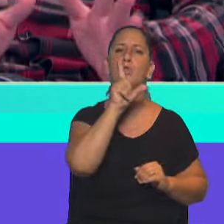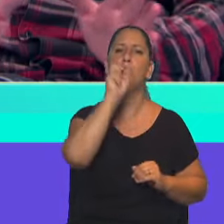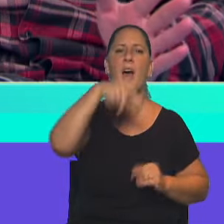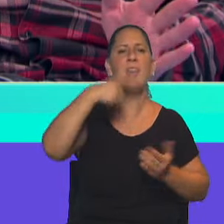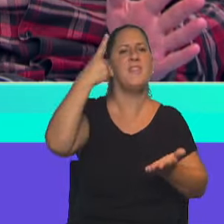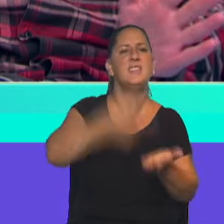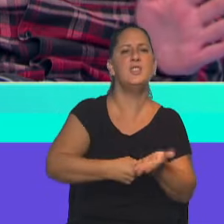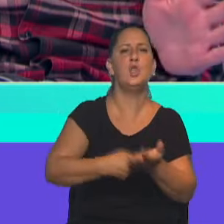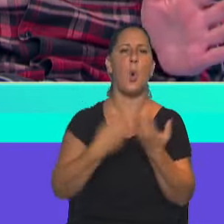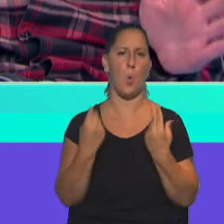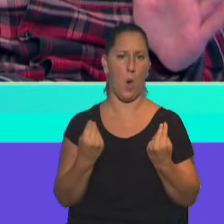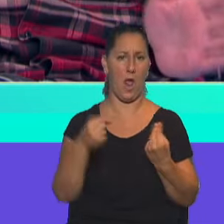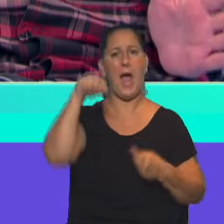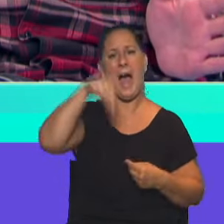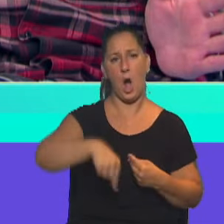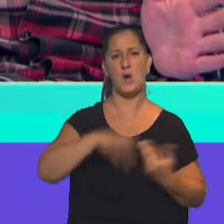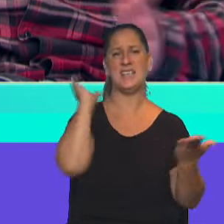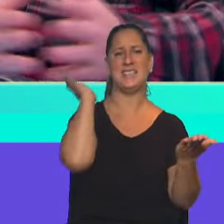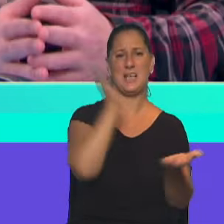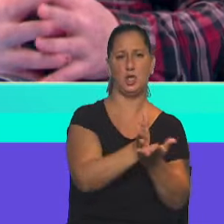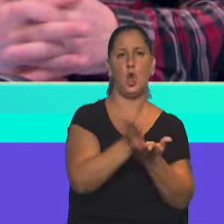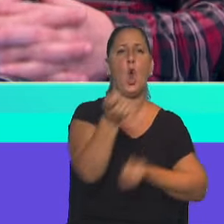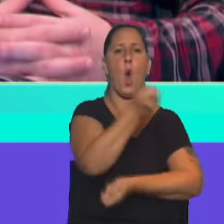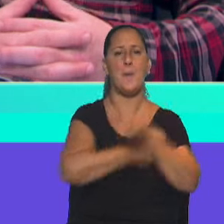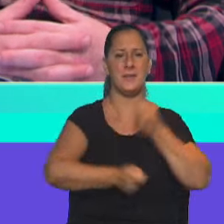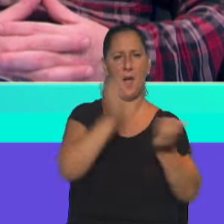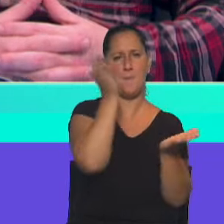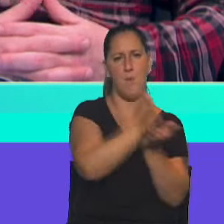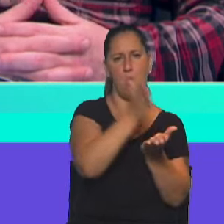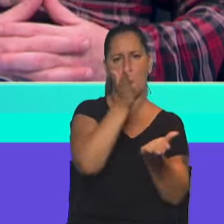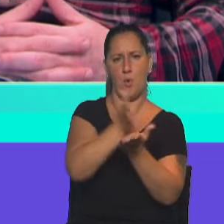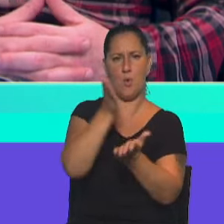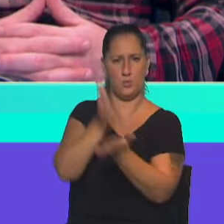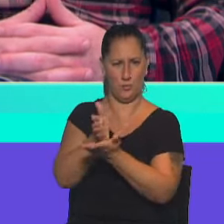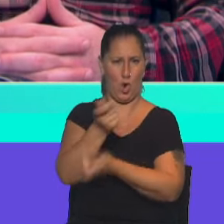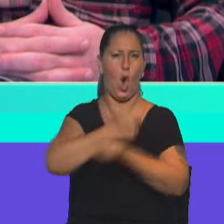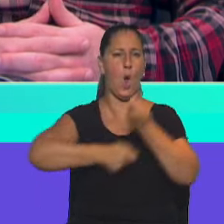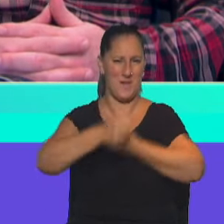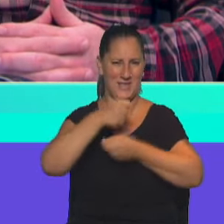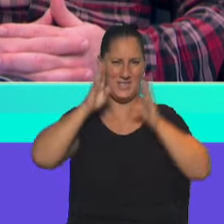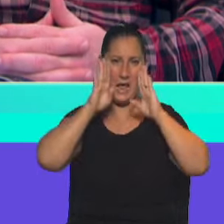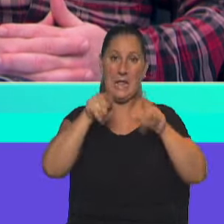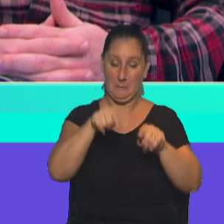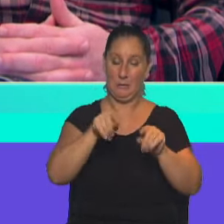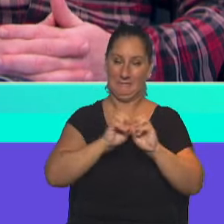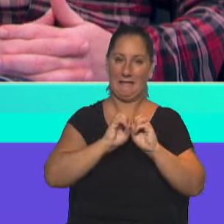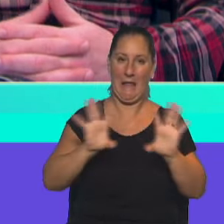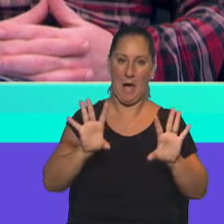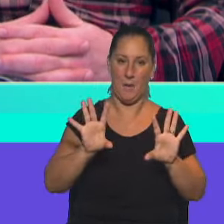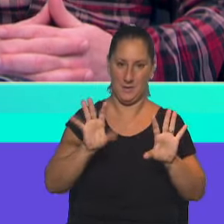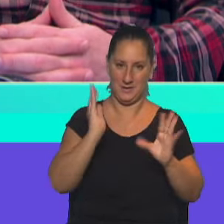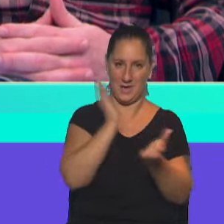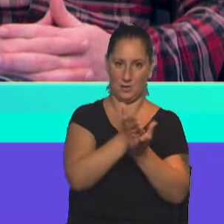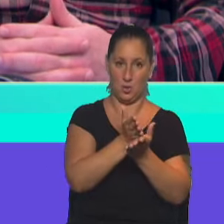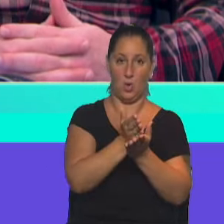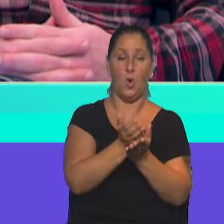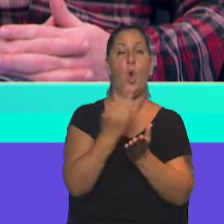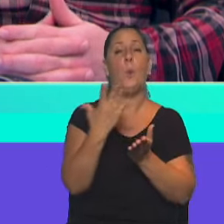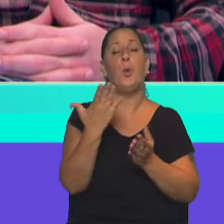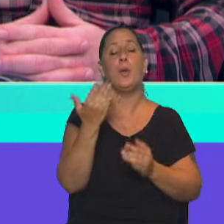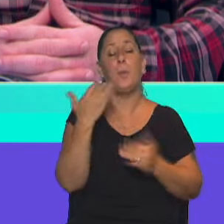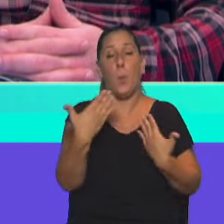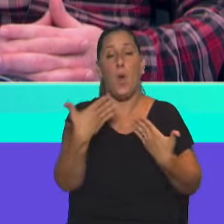han sido sanciones sanciones comerciales y creo yo que estas sanciones son contraproducentes porque si probablemente en un corto